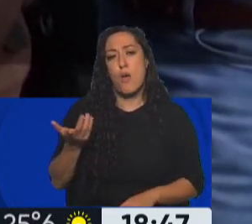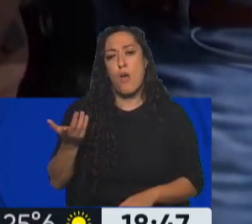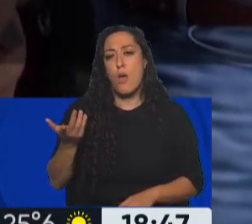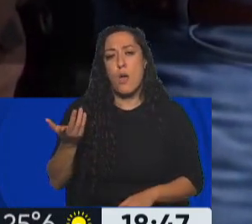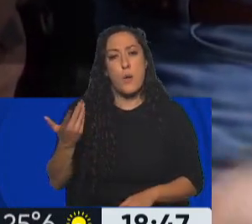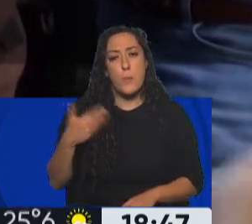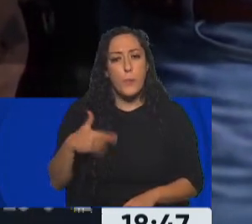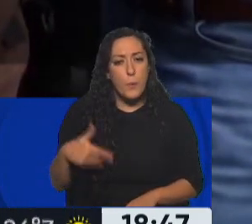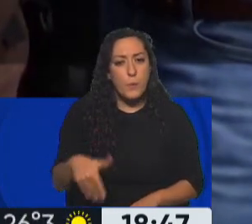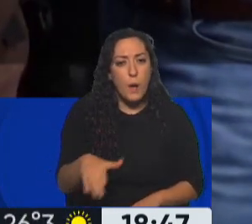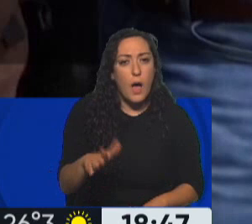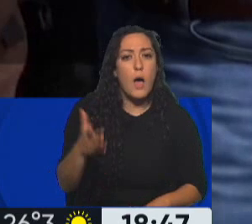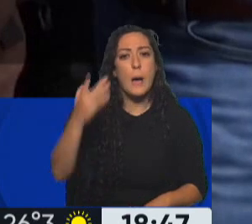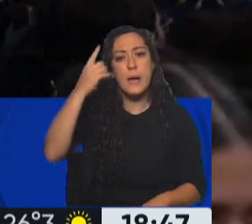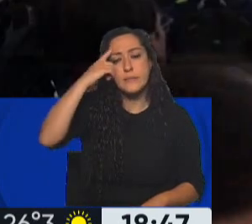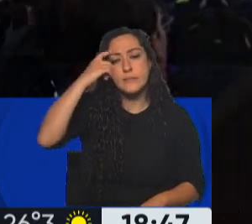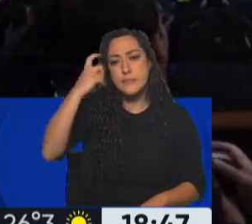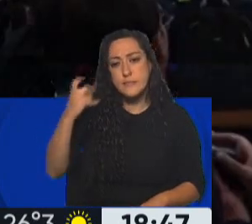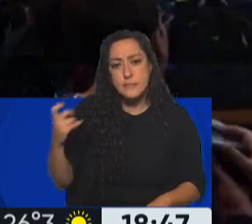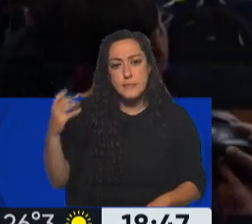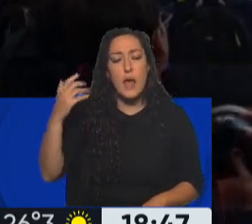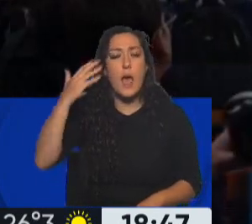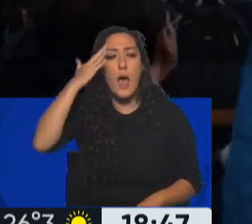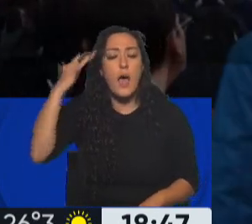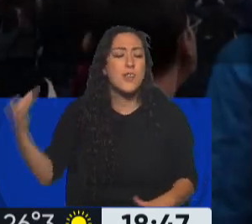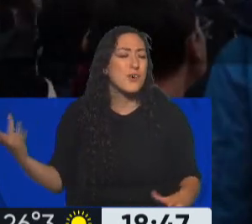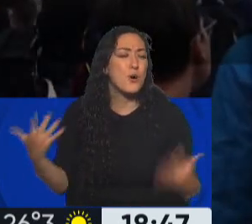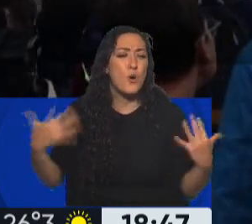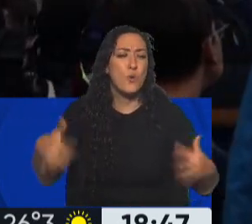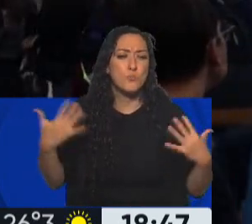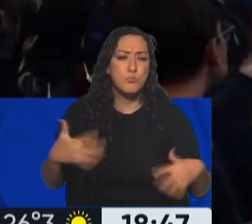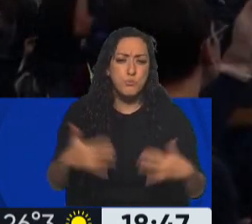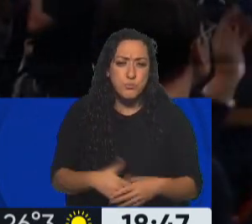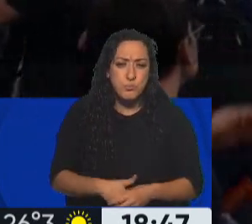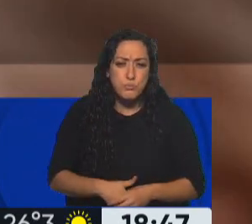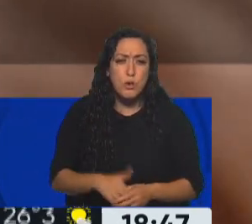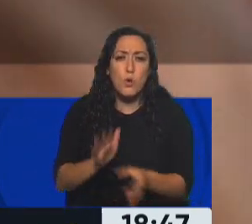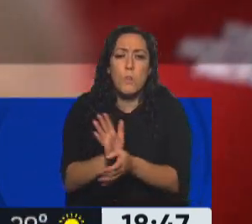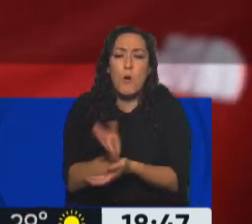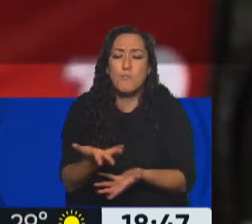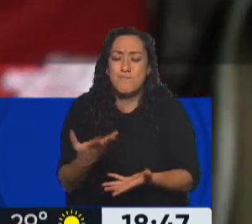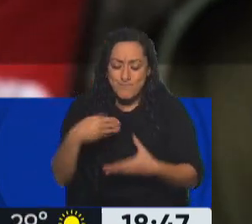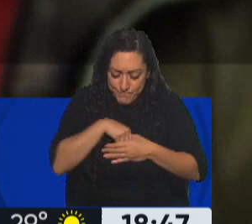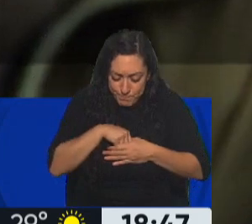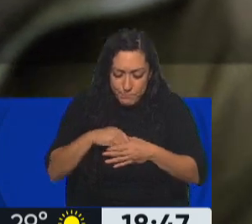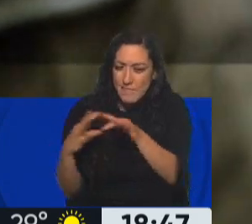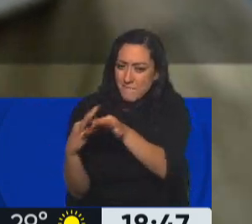e mi mancherà tanto, mi mancherà, è proprio un pezzo di